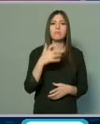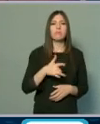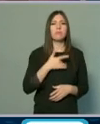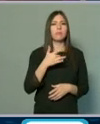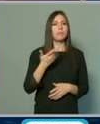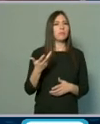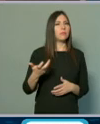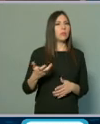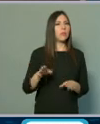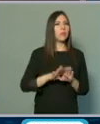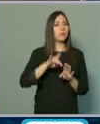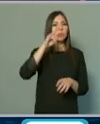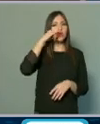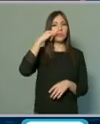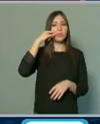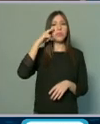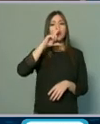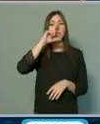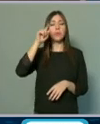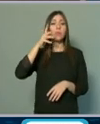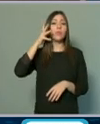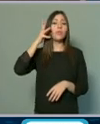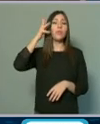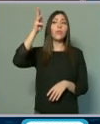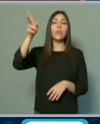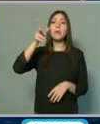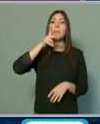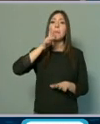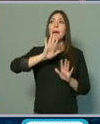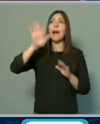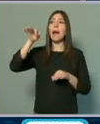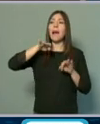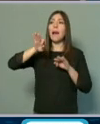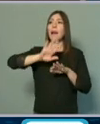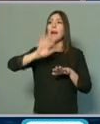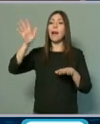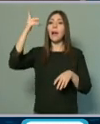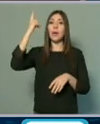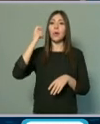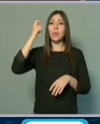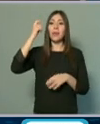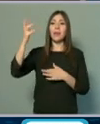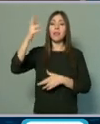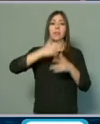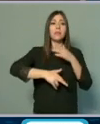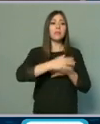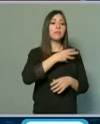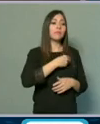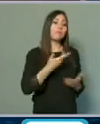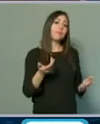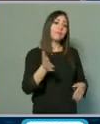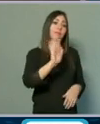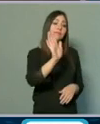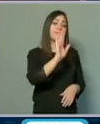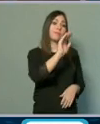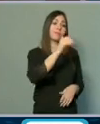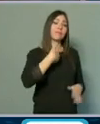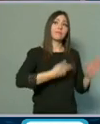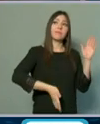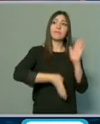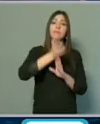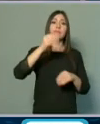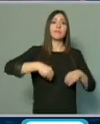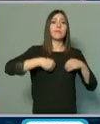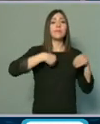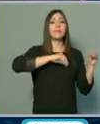específico, a la hora que él ya se jubila y regresa con sus hijos, los hijos les dicen, Pues ya sí, me ya voy, no. voy a montar mi depa. Exacto. Entonces,